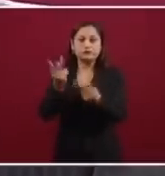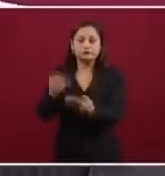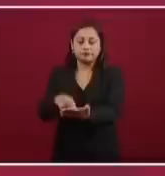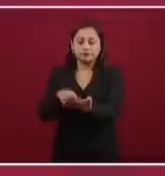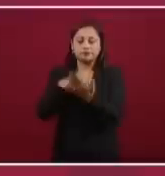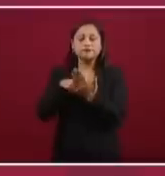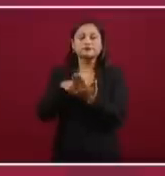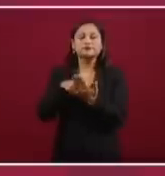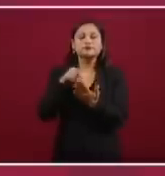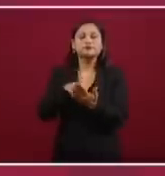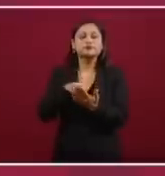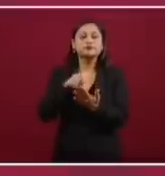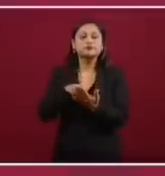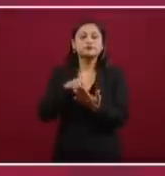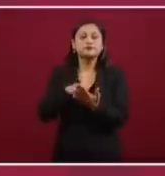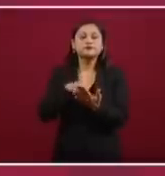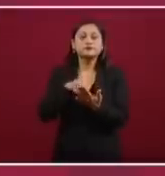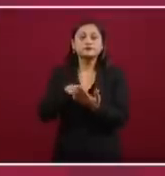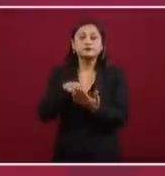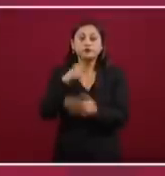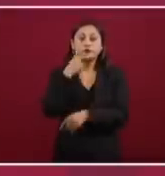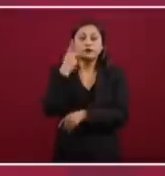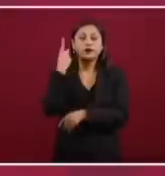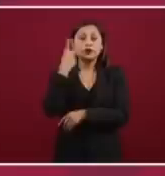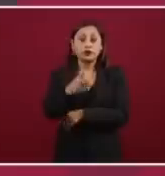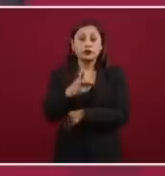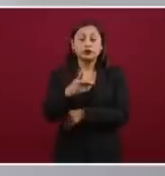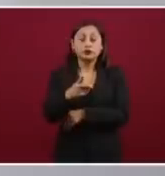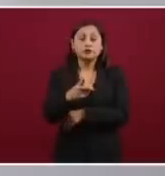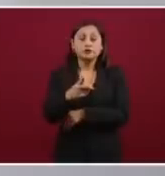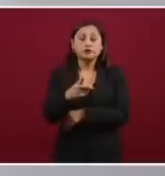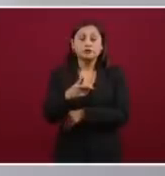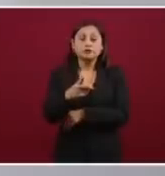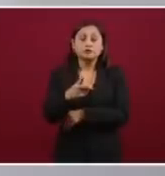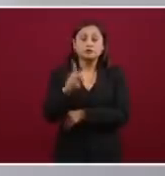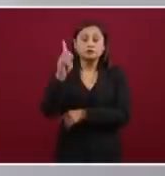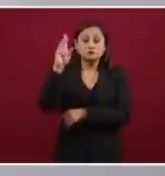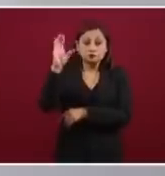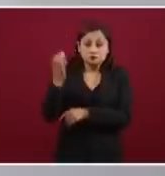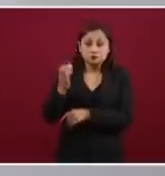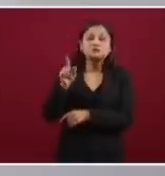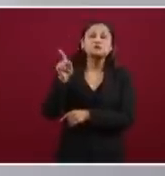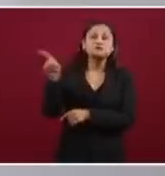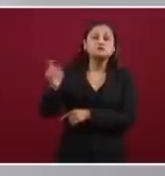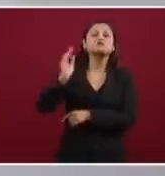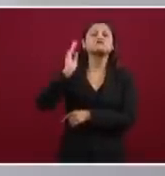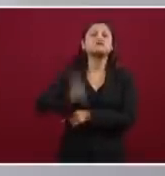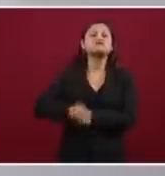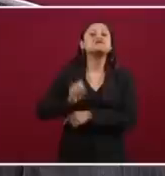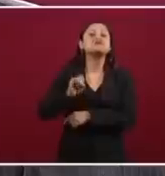aprueban lo que se hizo. En el resto del país también,